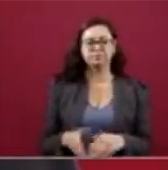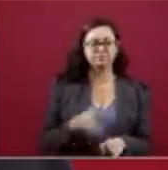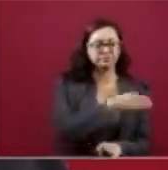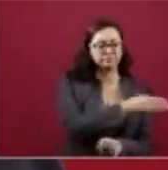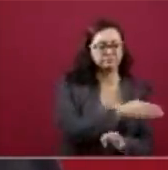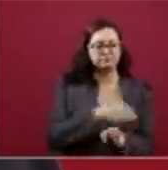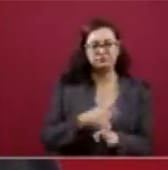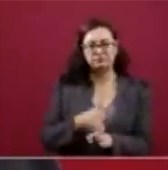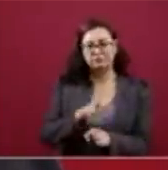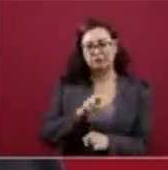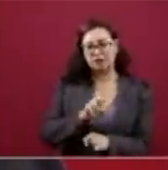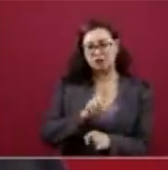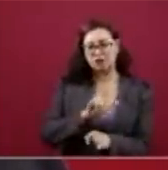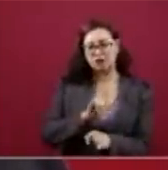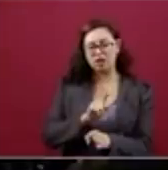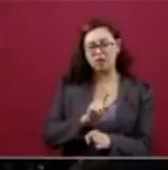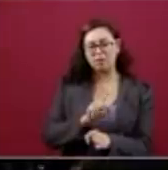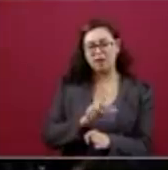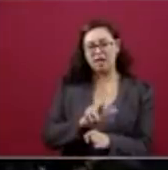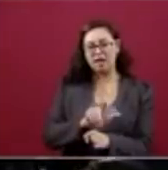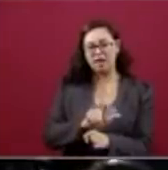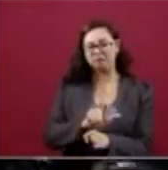neoliberal,